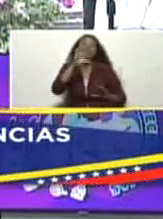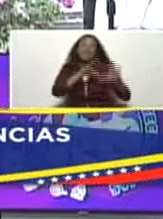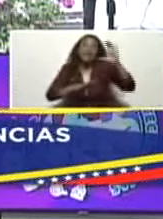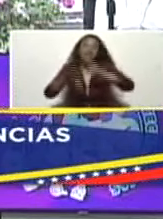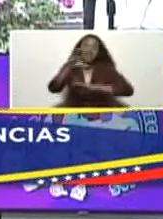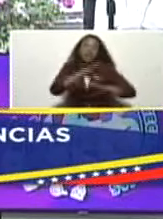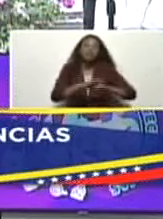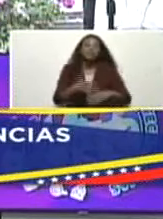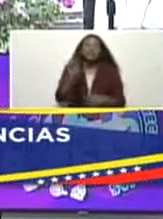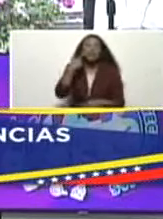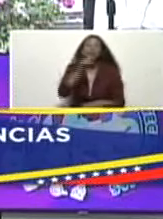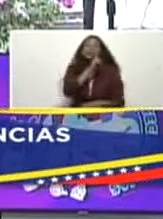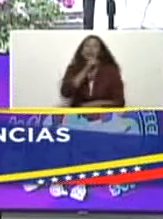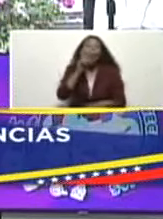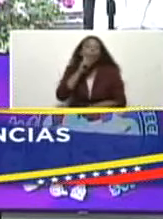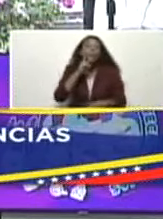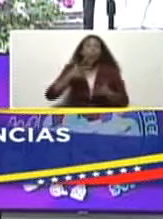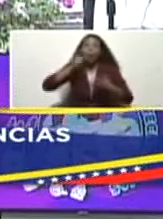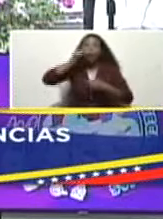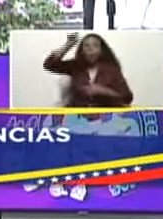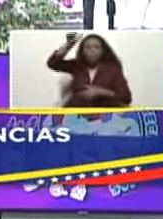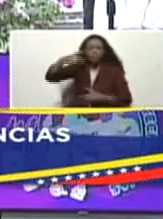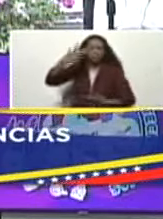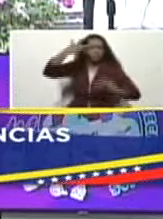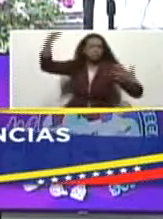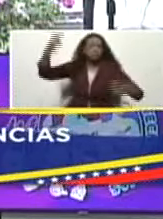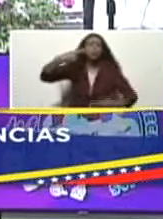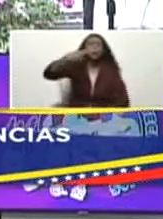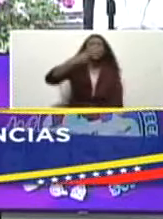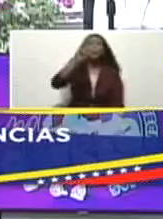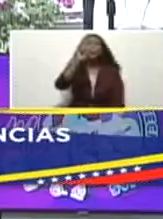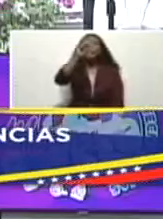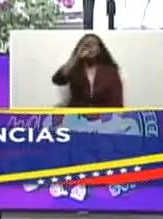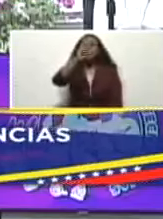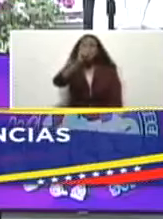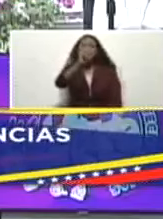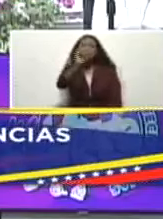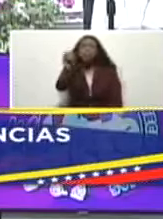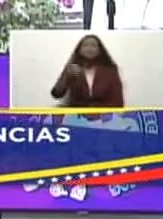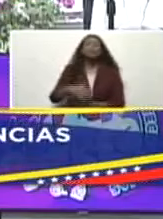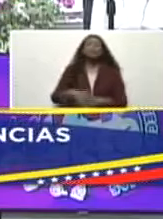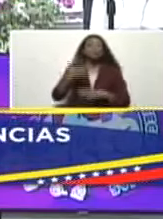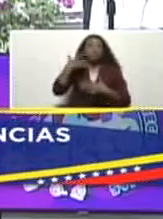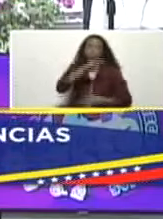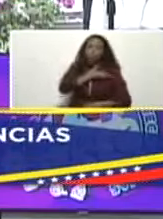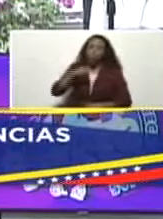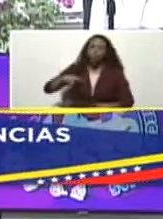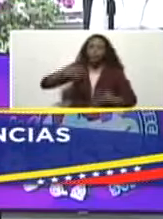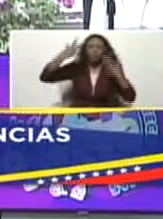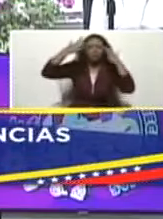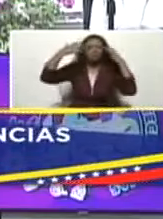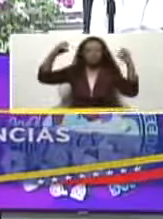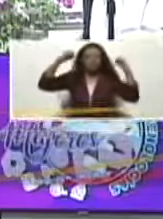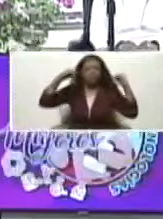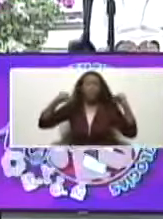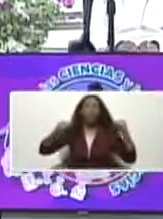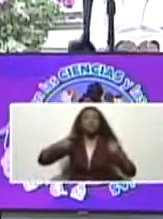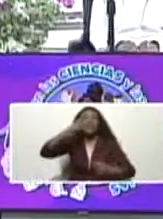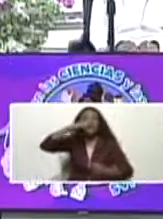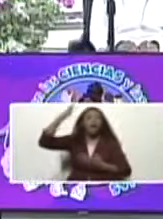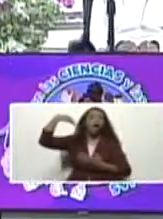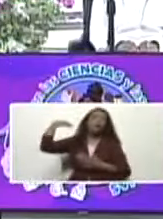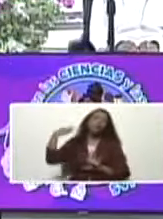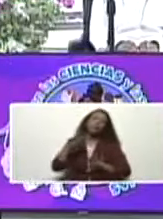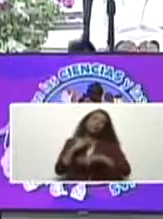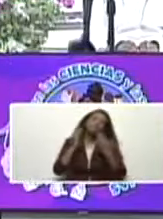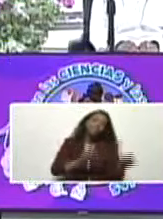y Tecnología que lleva el nombre del gigante Humberto Fernández Morán, nuestro gigante, nuestro